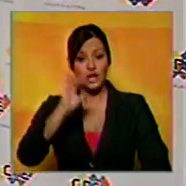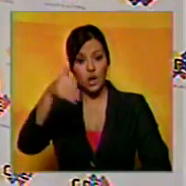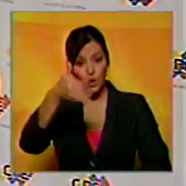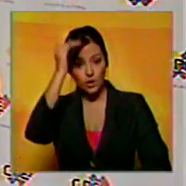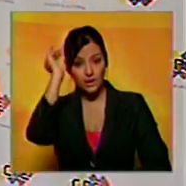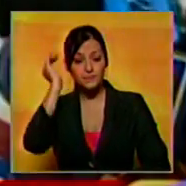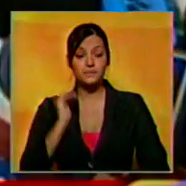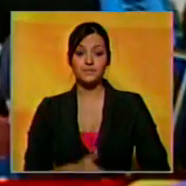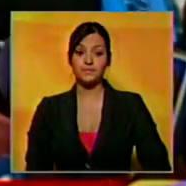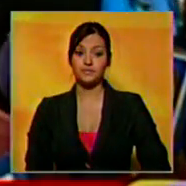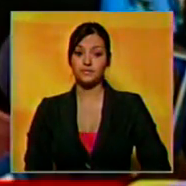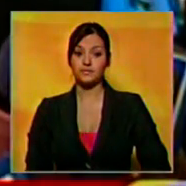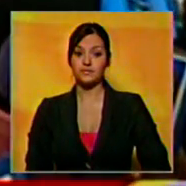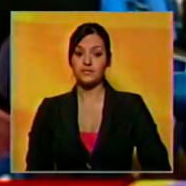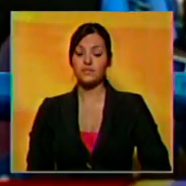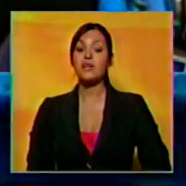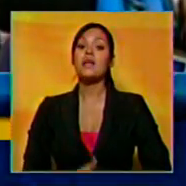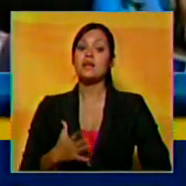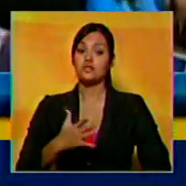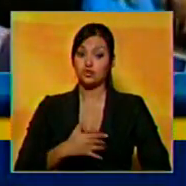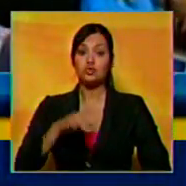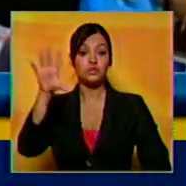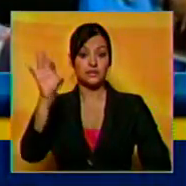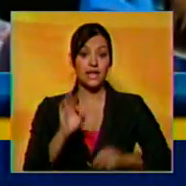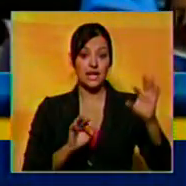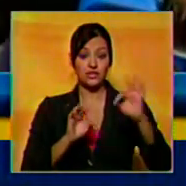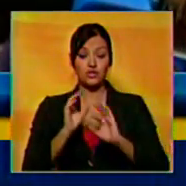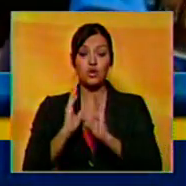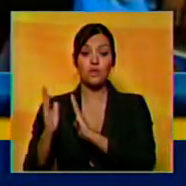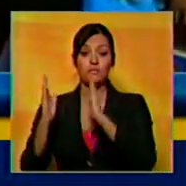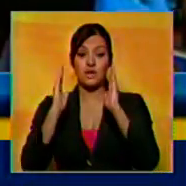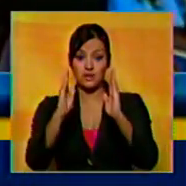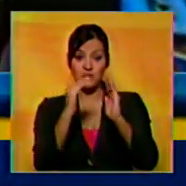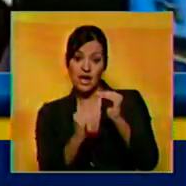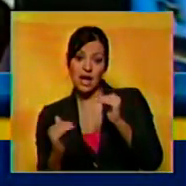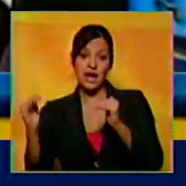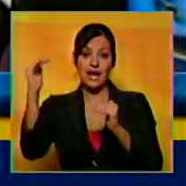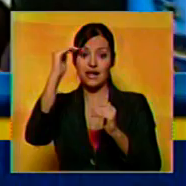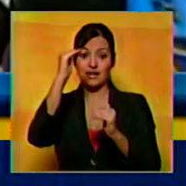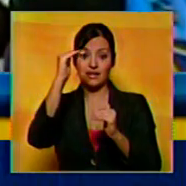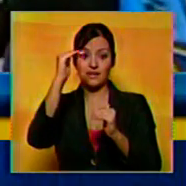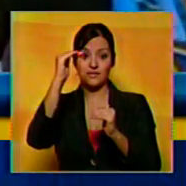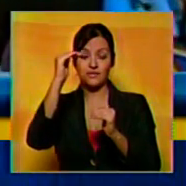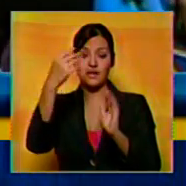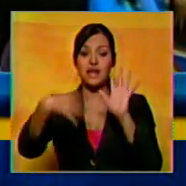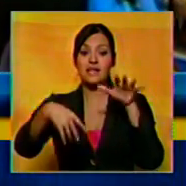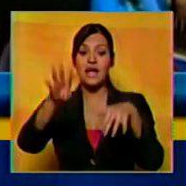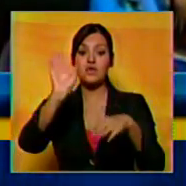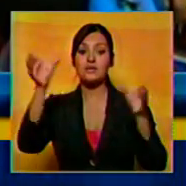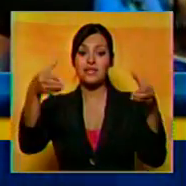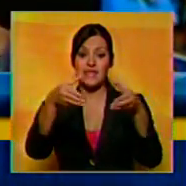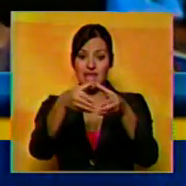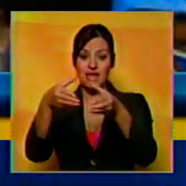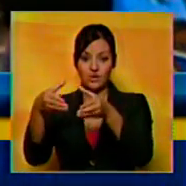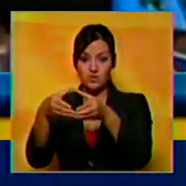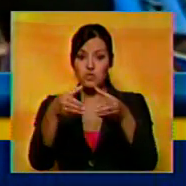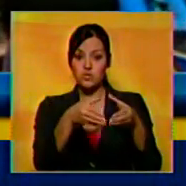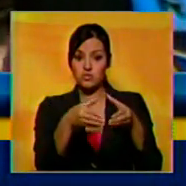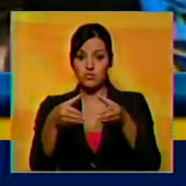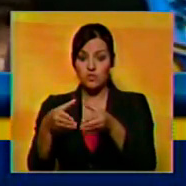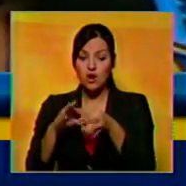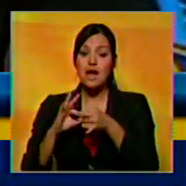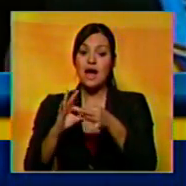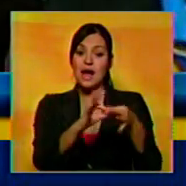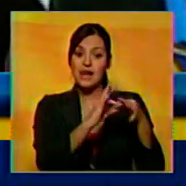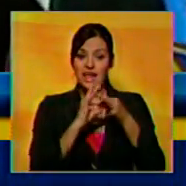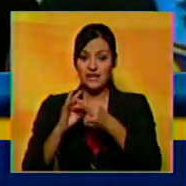Rodríguez. Hemos seleccionado el bloque superior de la boleta, 14 partidos que conforman la Alianza